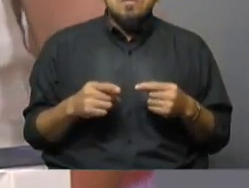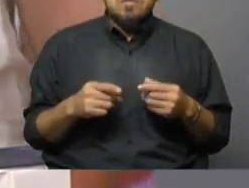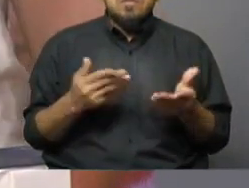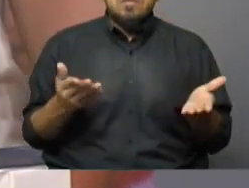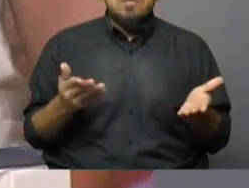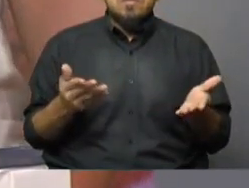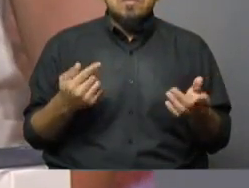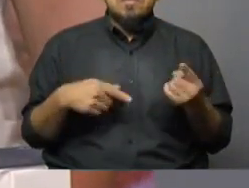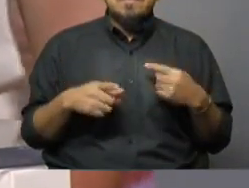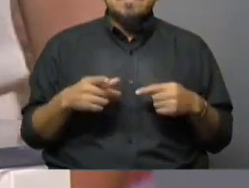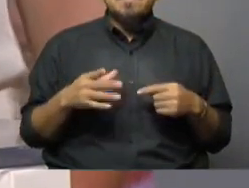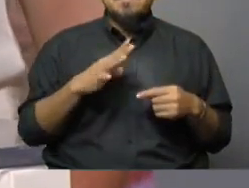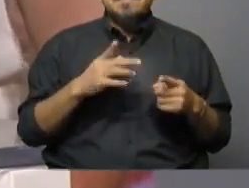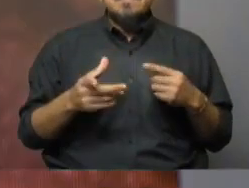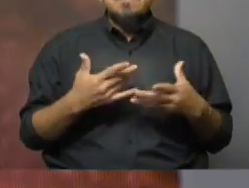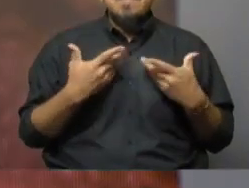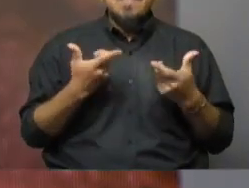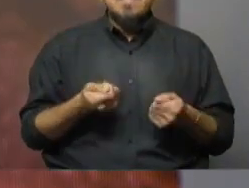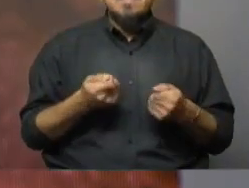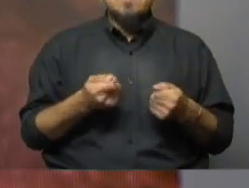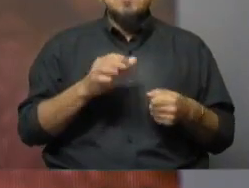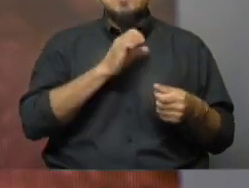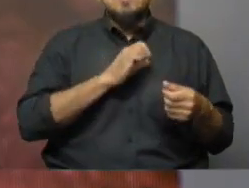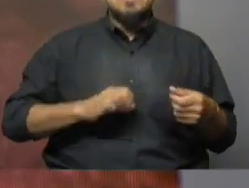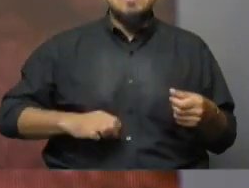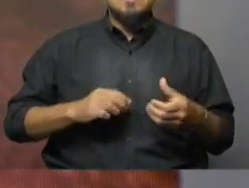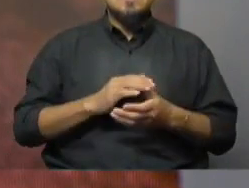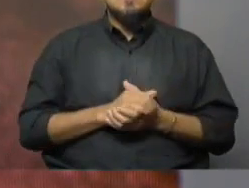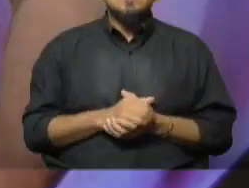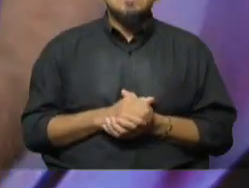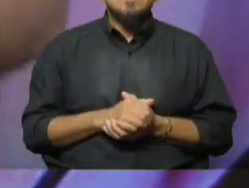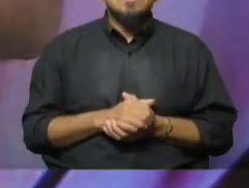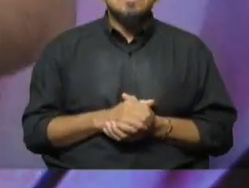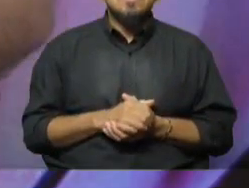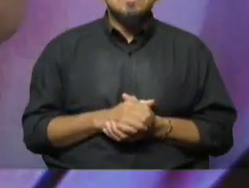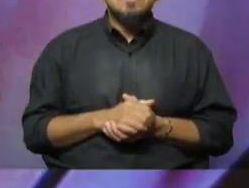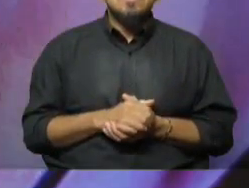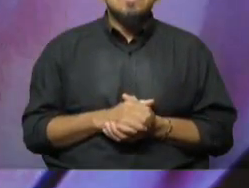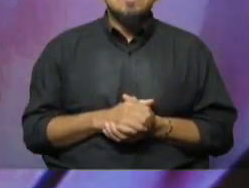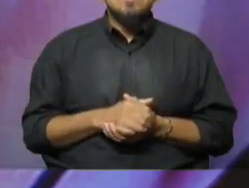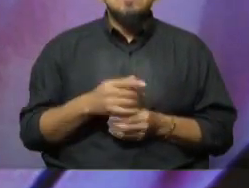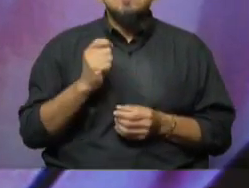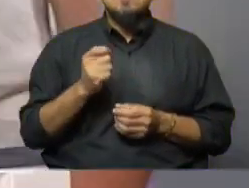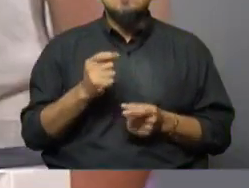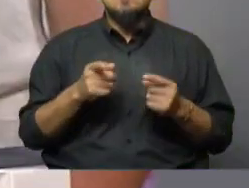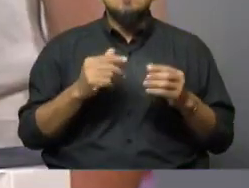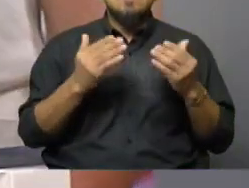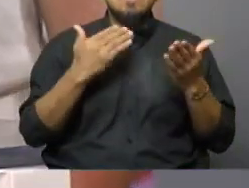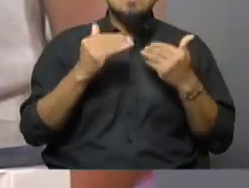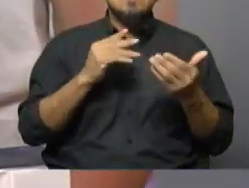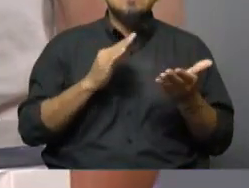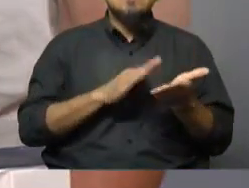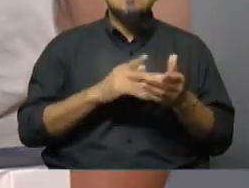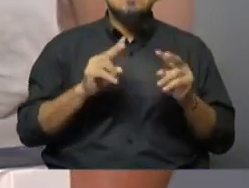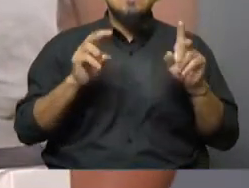dar porque justamente hubo apoyo del Estado. ¿Quién las ha recibido para hablar del tema? Bueno,